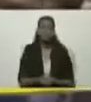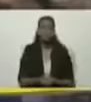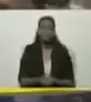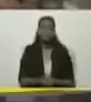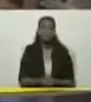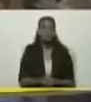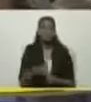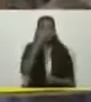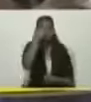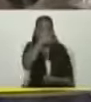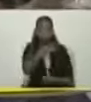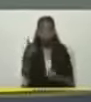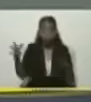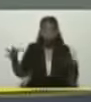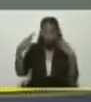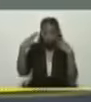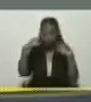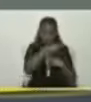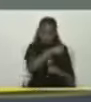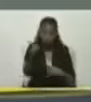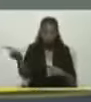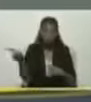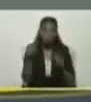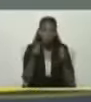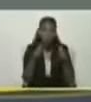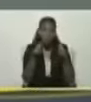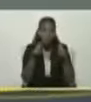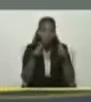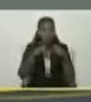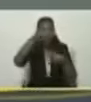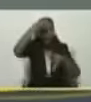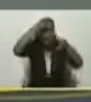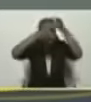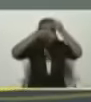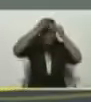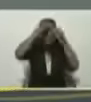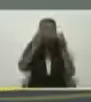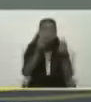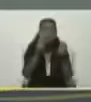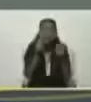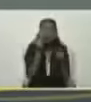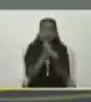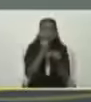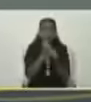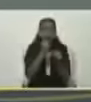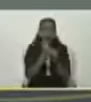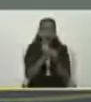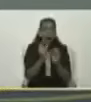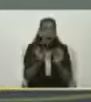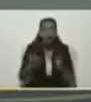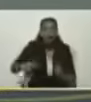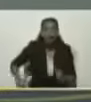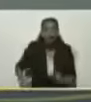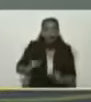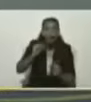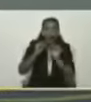Para que ustedes vean cómo hemos aprendido a hacer muchísimo con lo que tenemos.